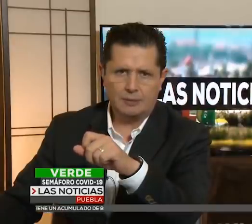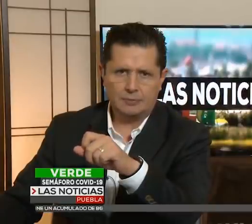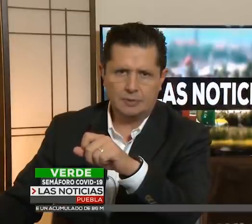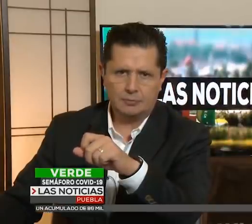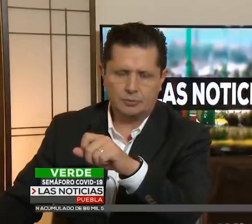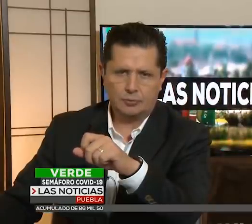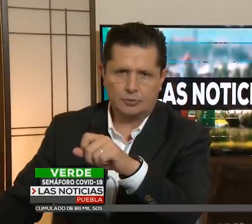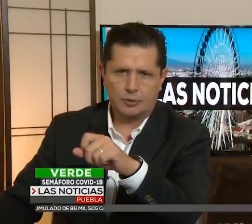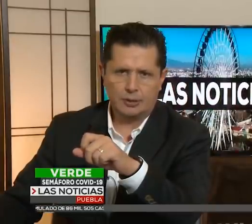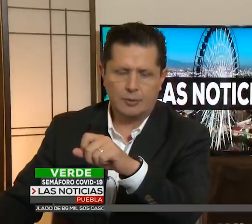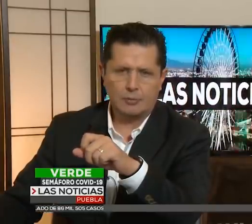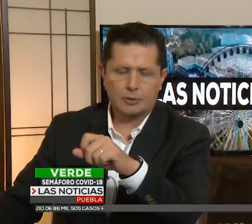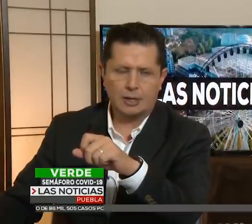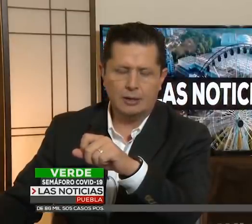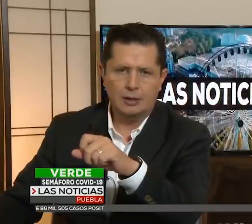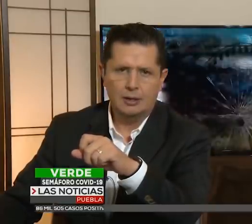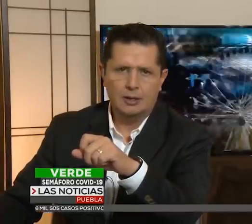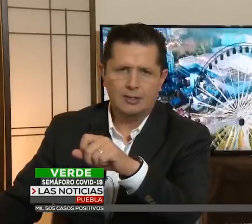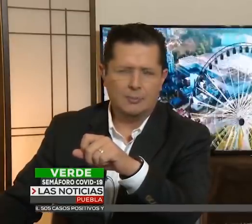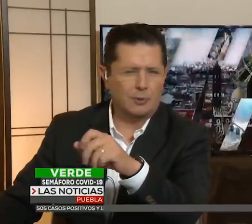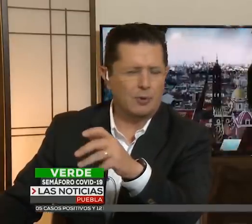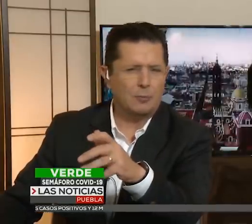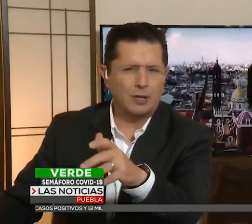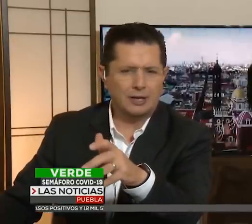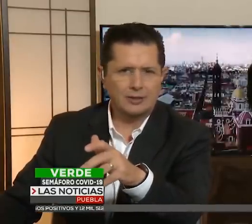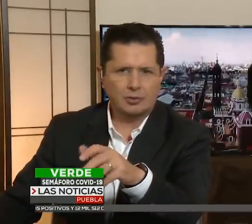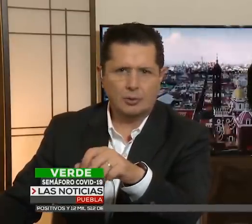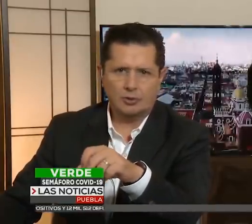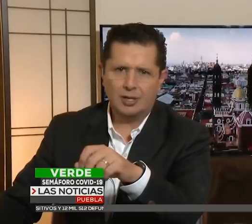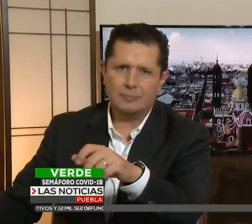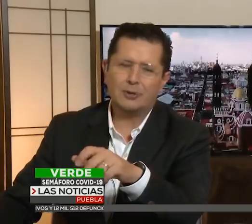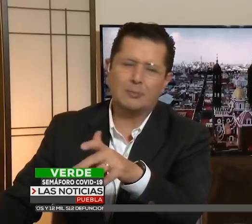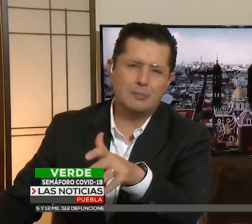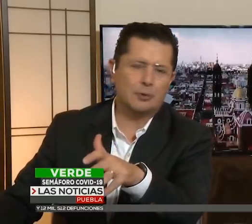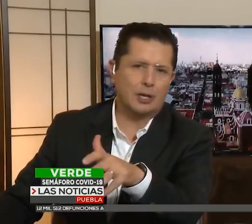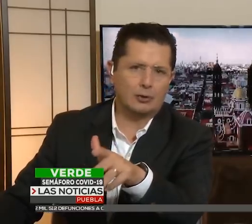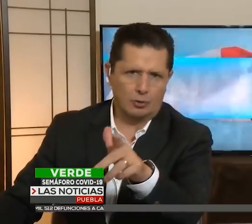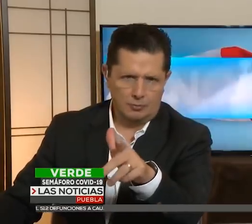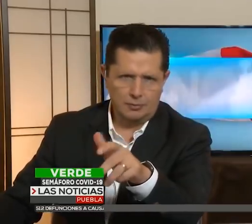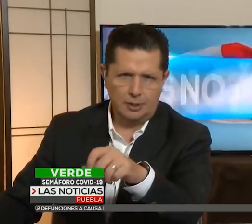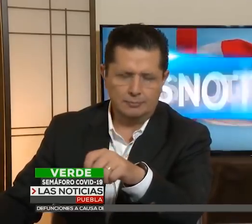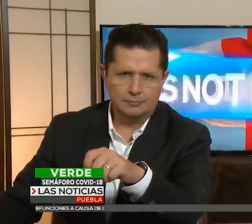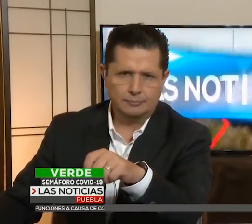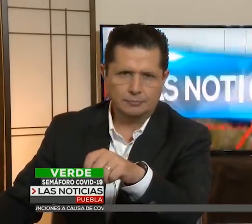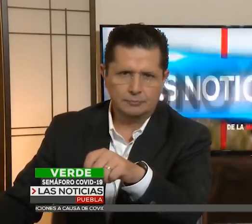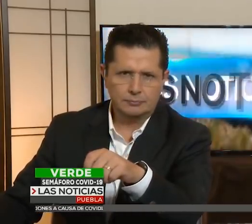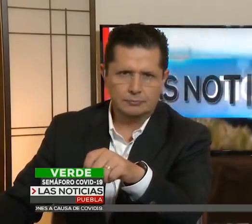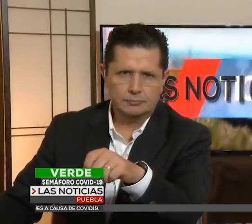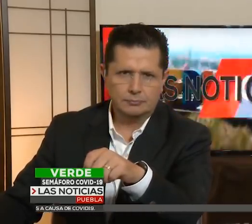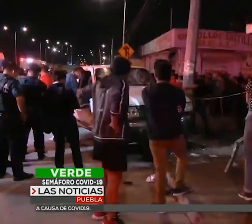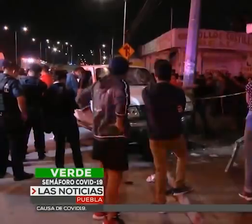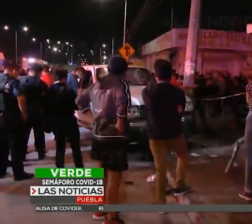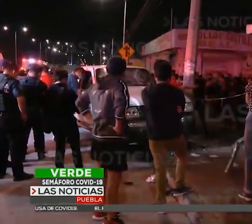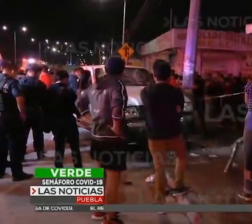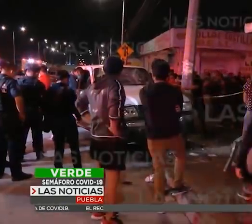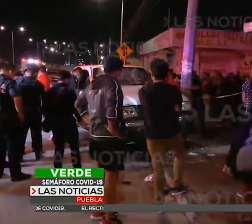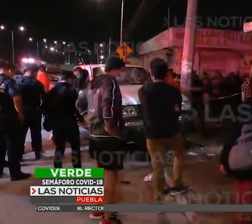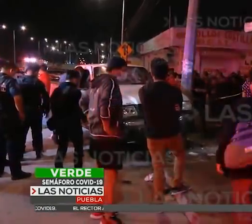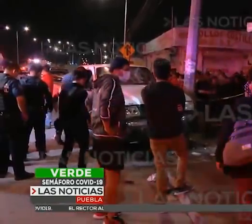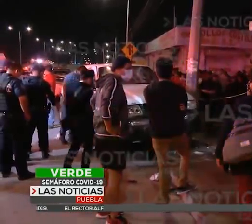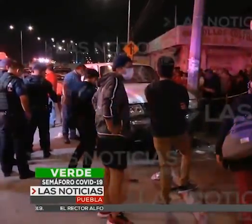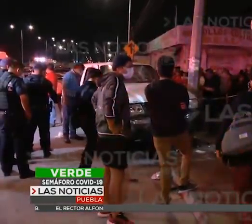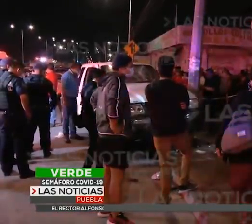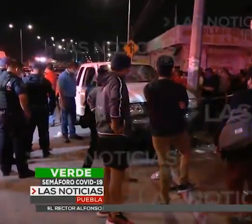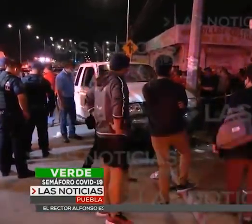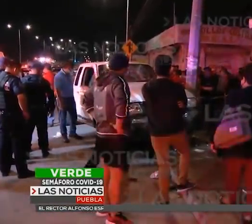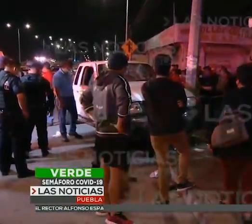una víctima sí por supuesto una víctima mortal se provocó por el exceso de velocidad pero también por el alcohol peer el hebreo